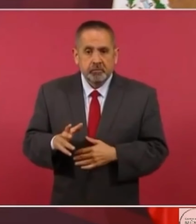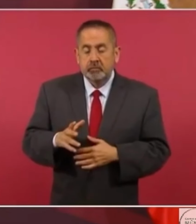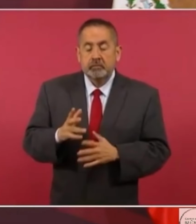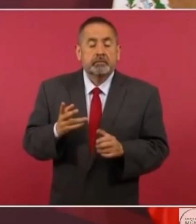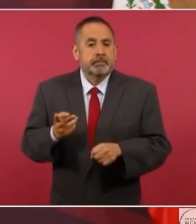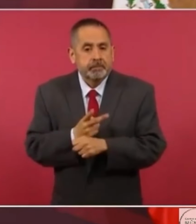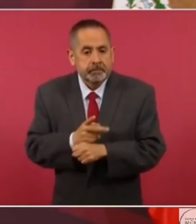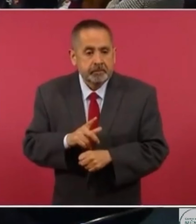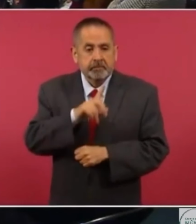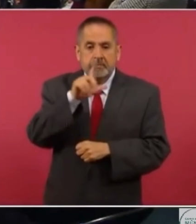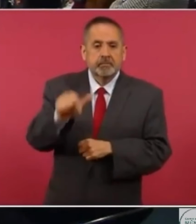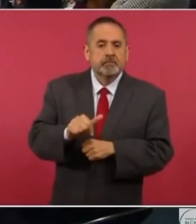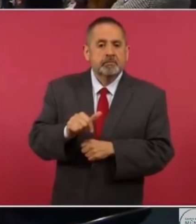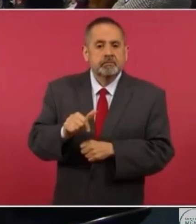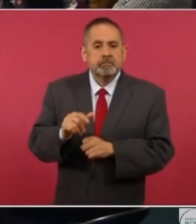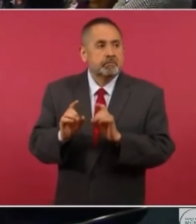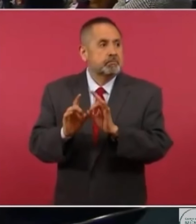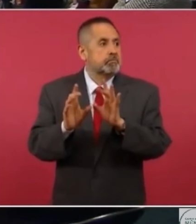buena.